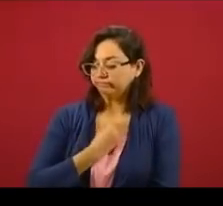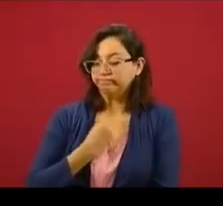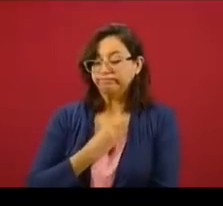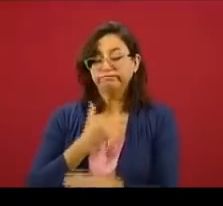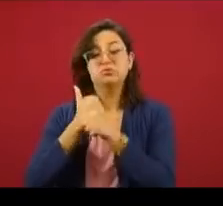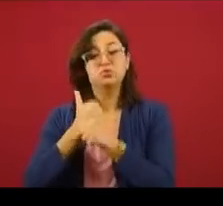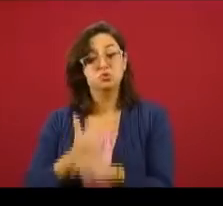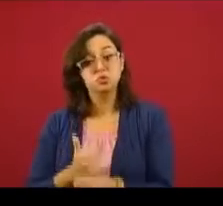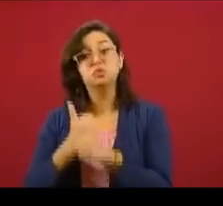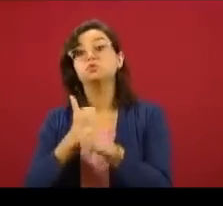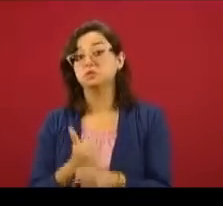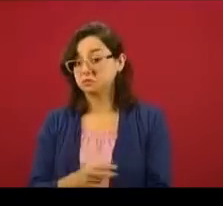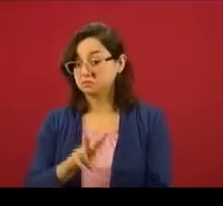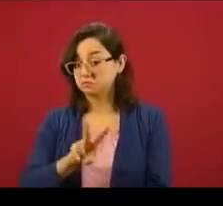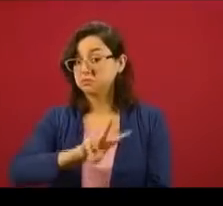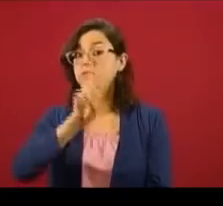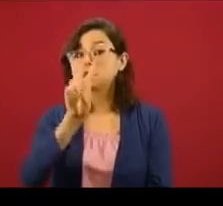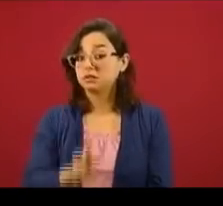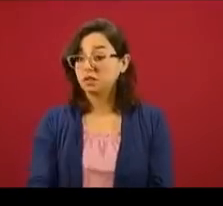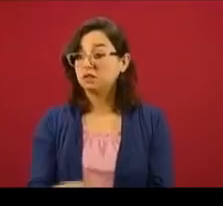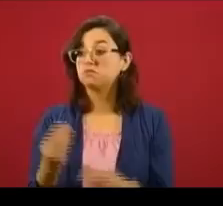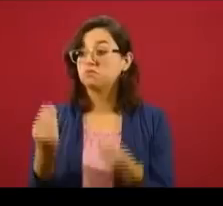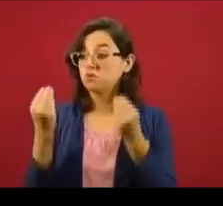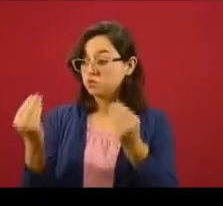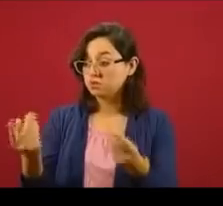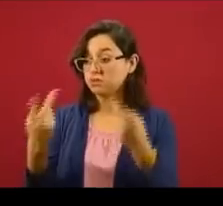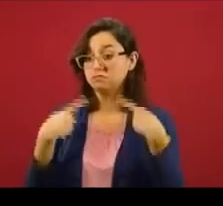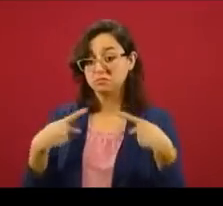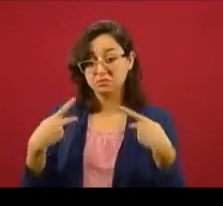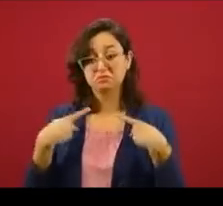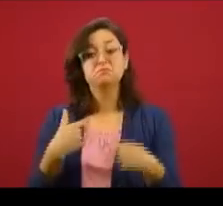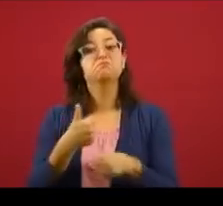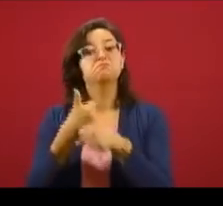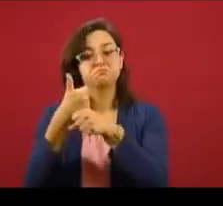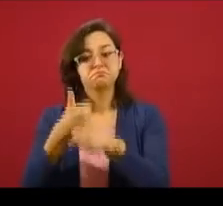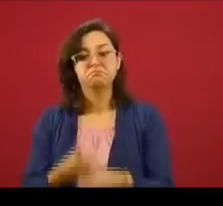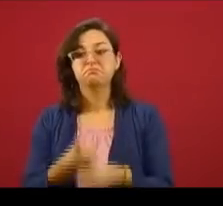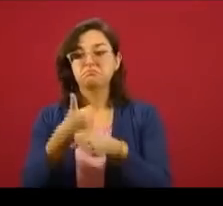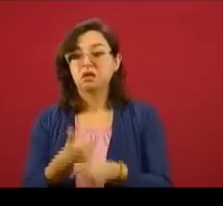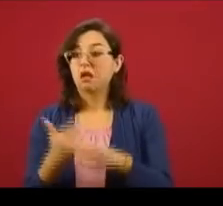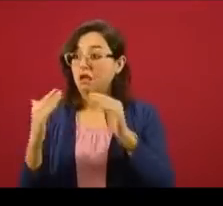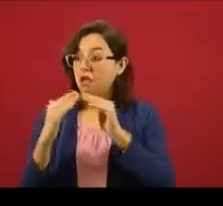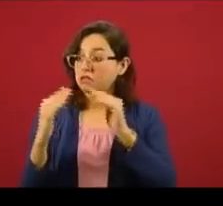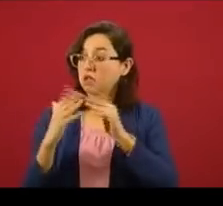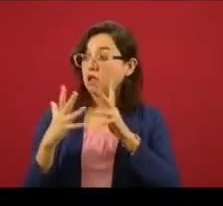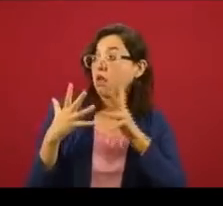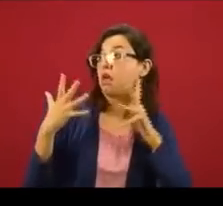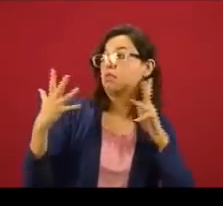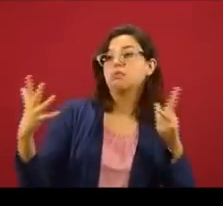porque no todos viven en casas amplias.